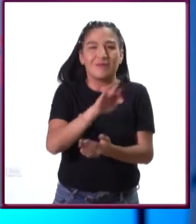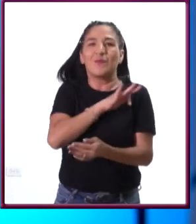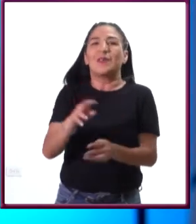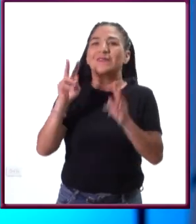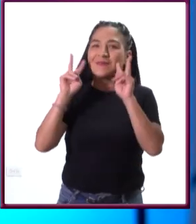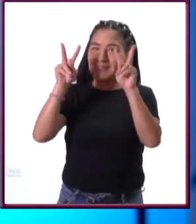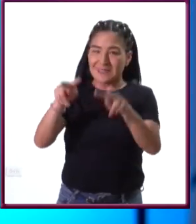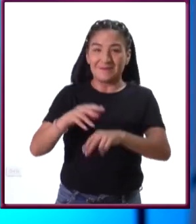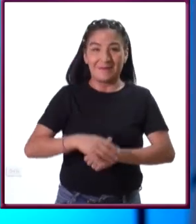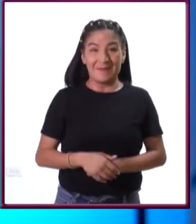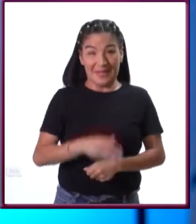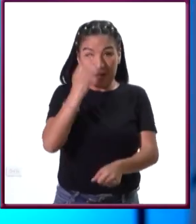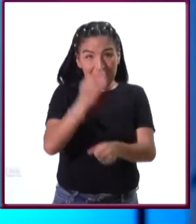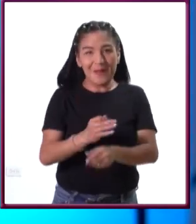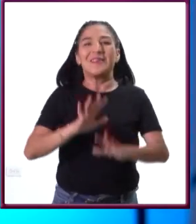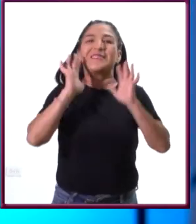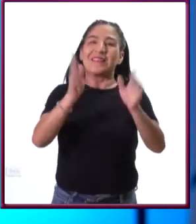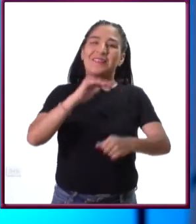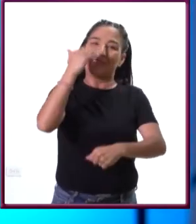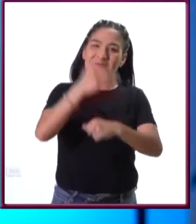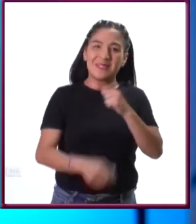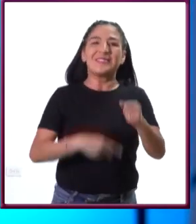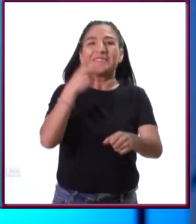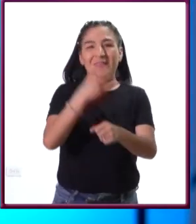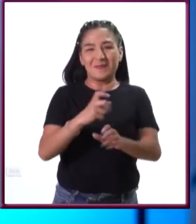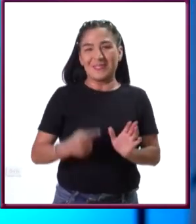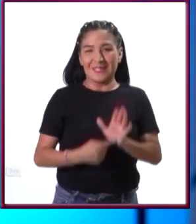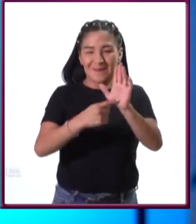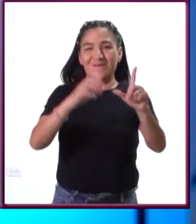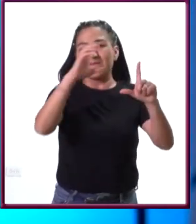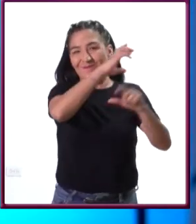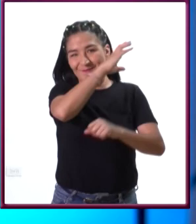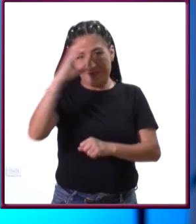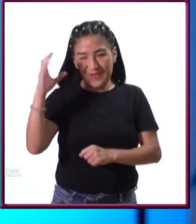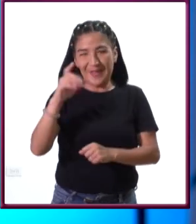Así terminamos la segunda cápsula de Fotográfica